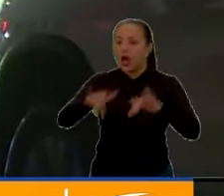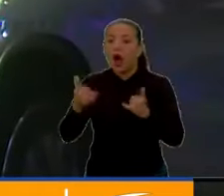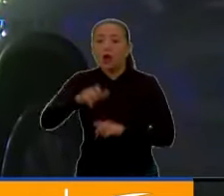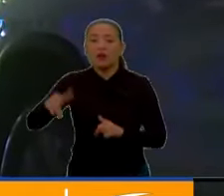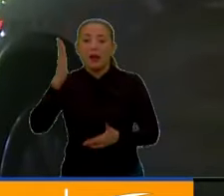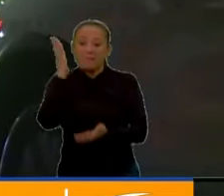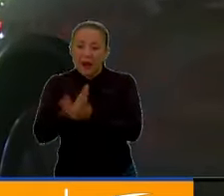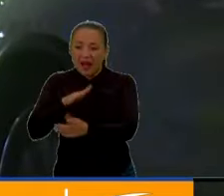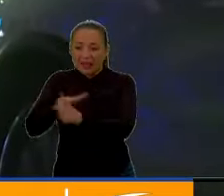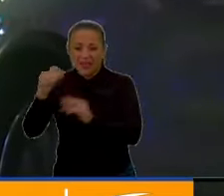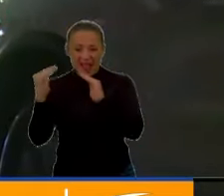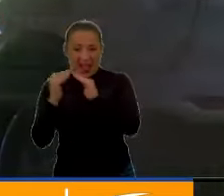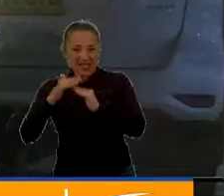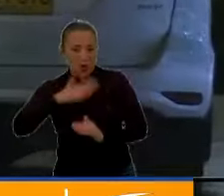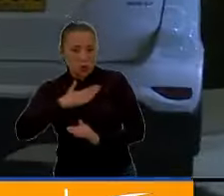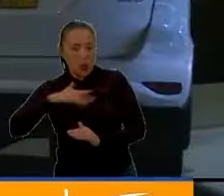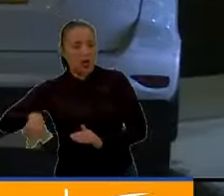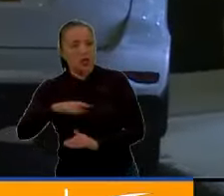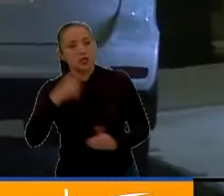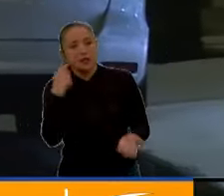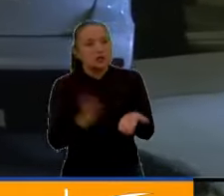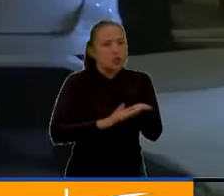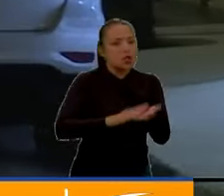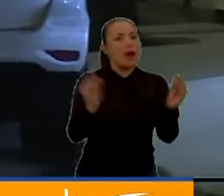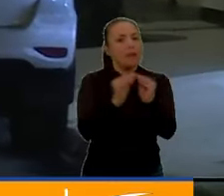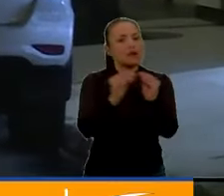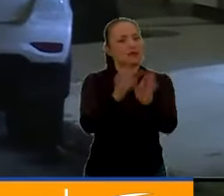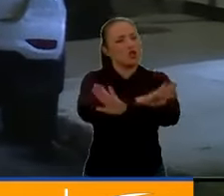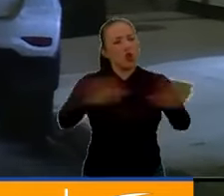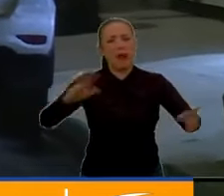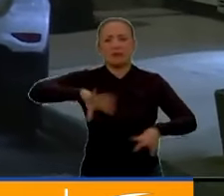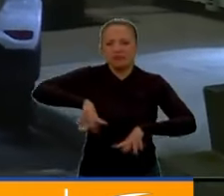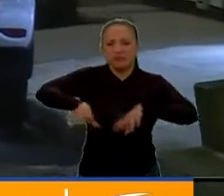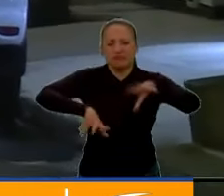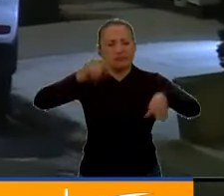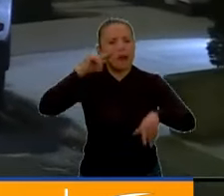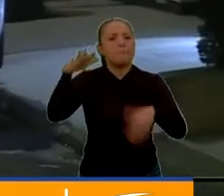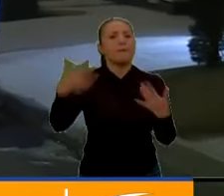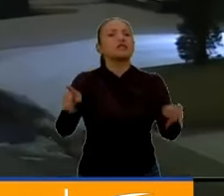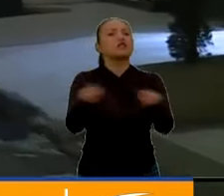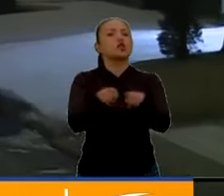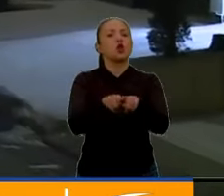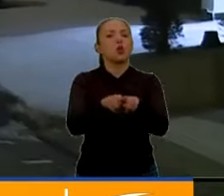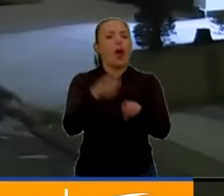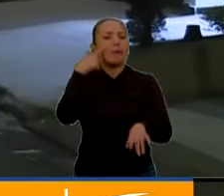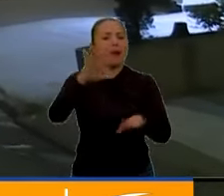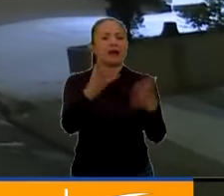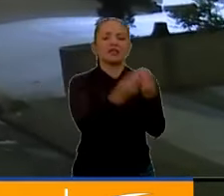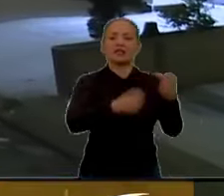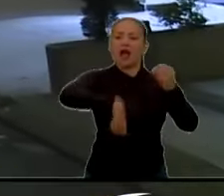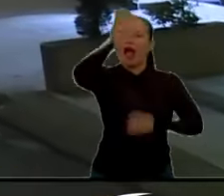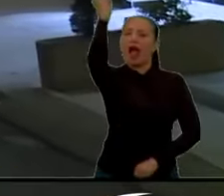haya soluciones y no más inconvenientes con los delincuentes, que pareciera que le están ganando la batalla a las autoridades.